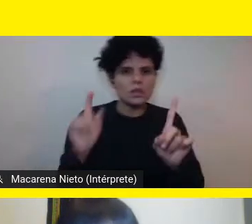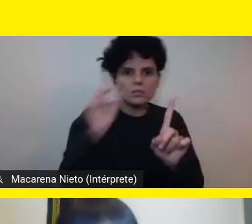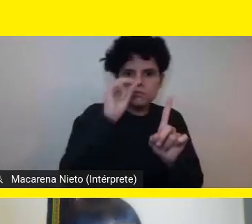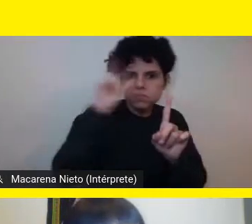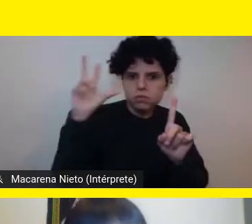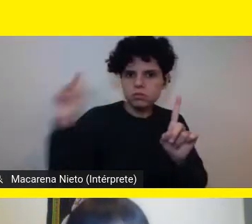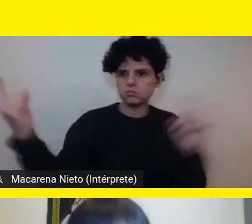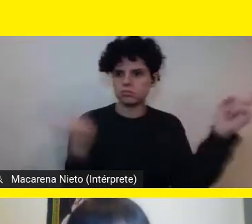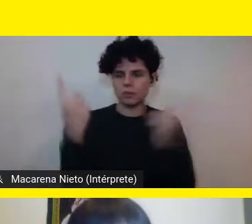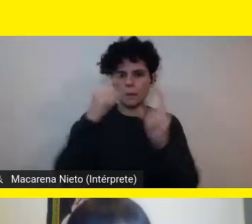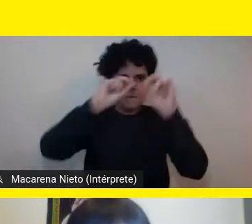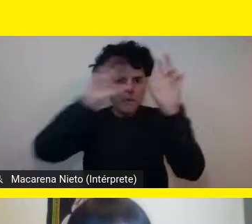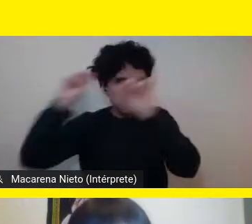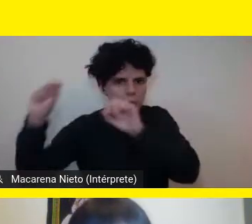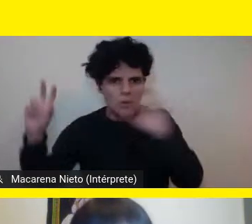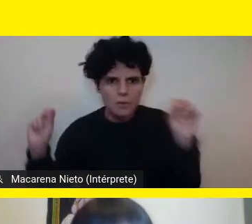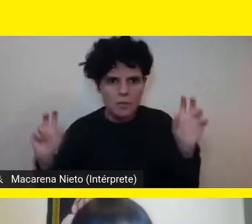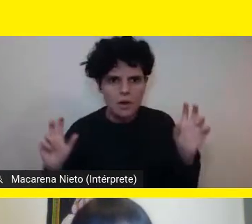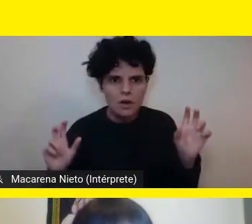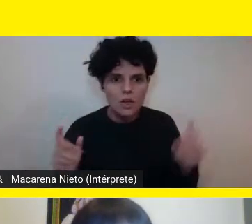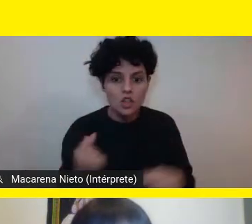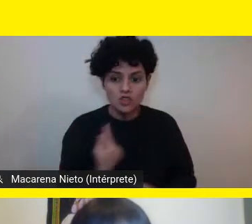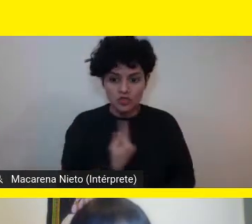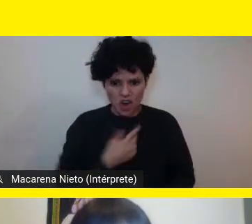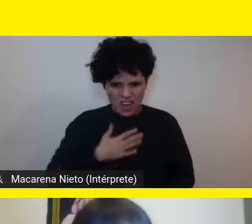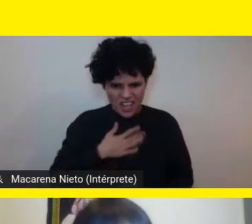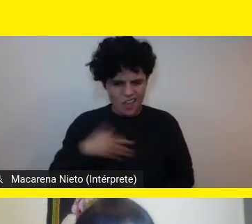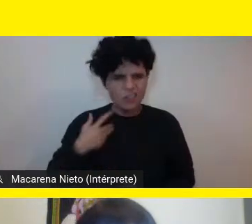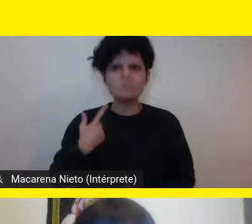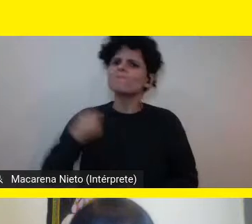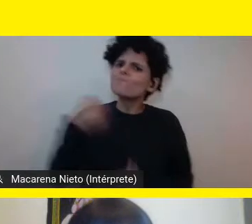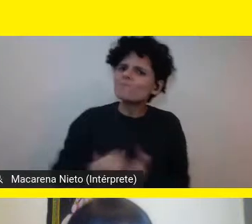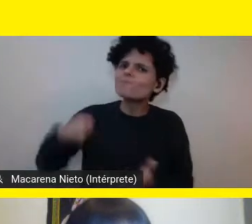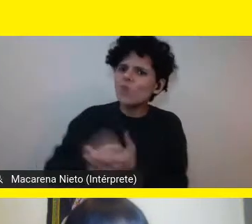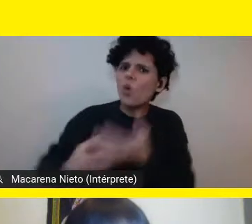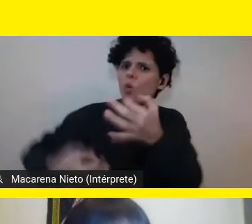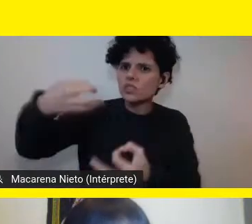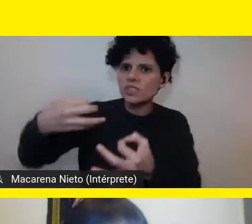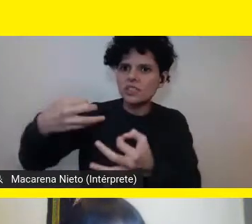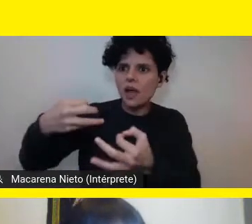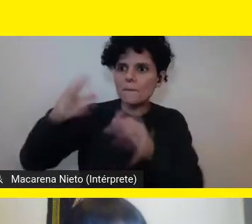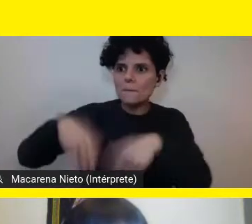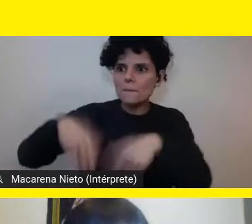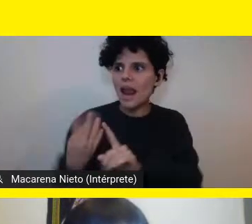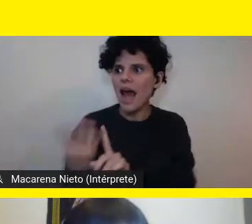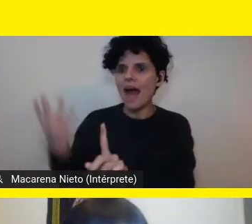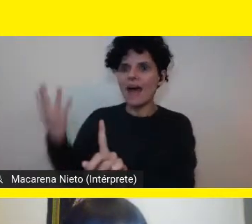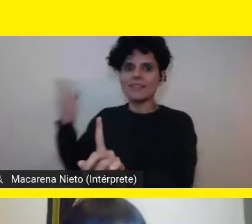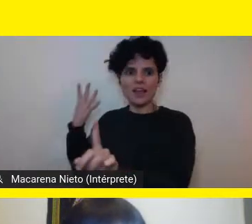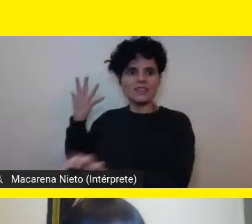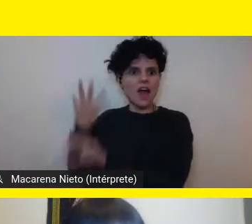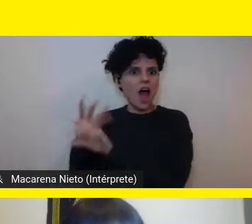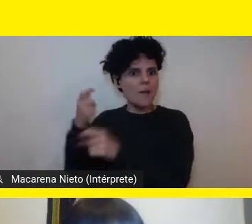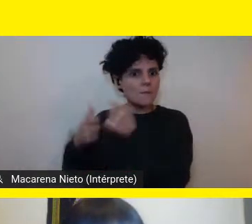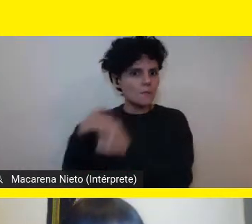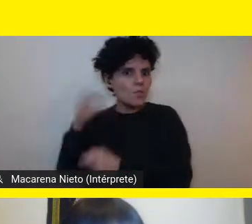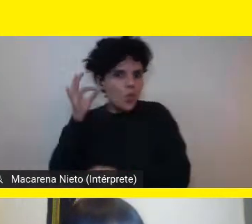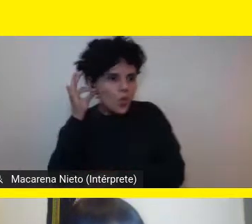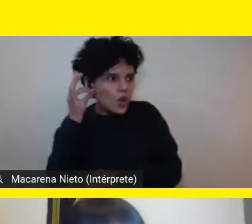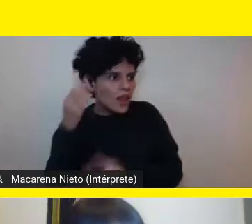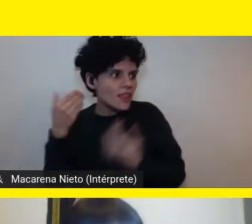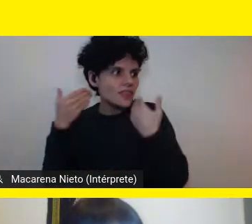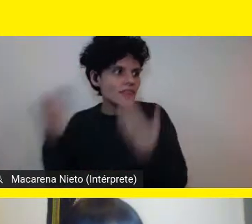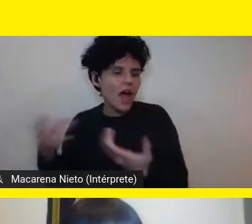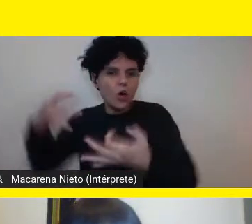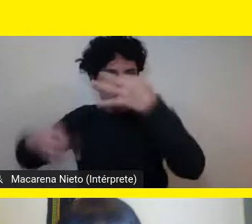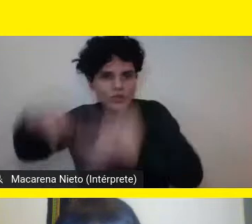cuando una logra justicia, es también justicia para muchas. Creo que esta consigna que surge, digamos, el